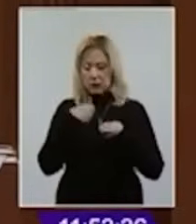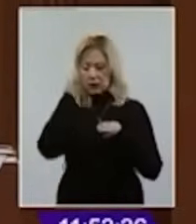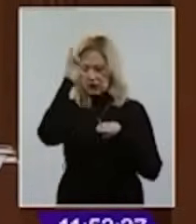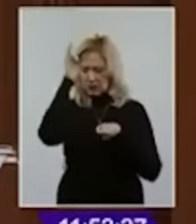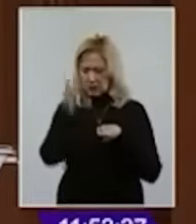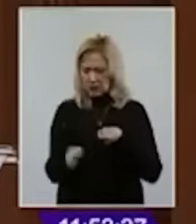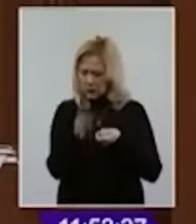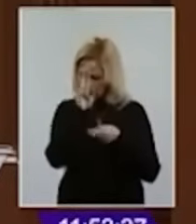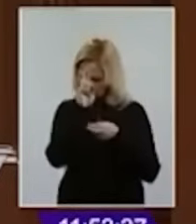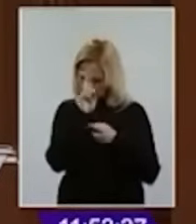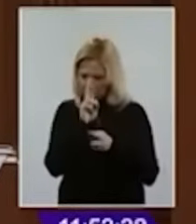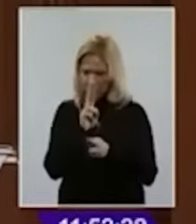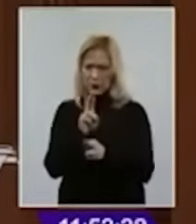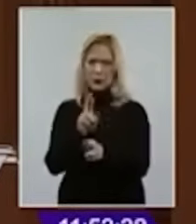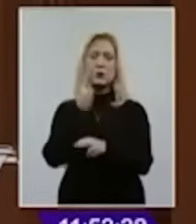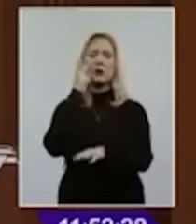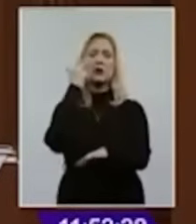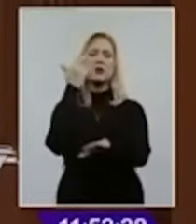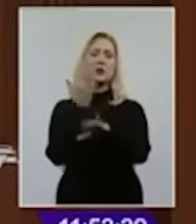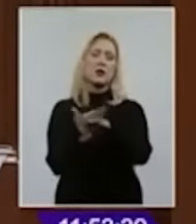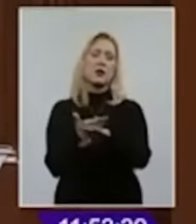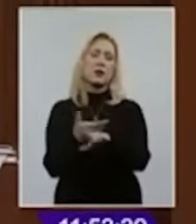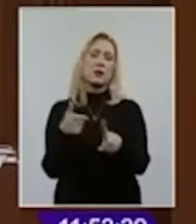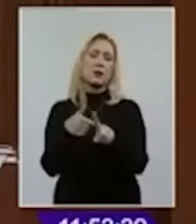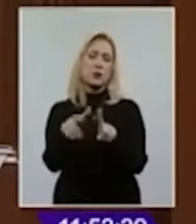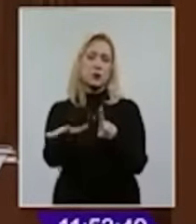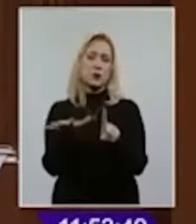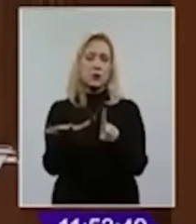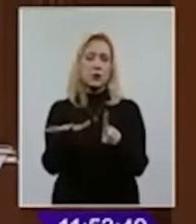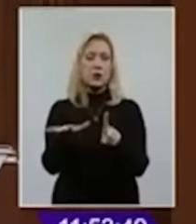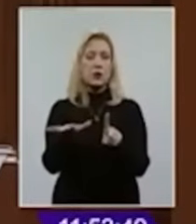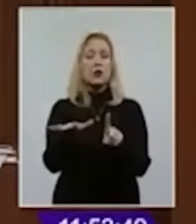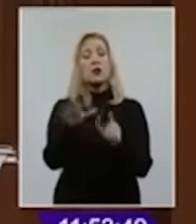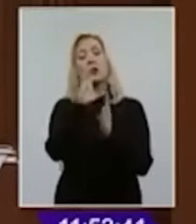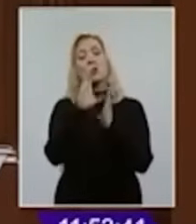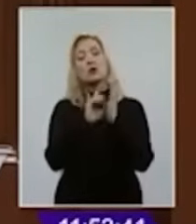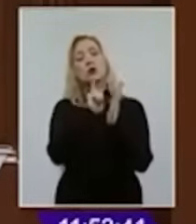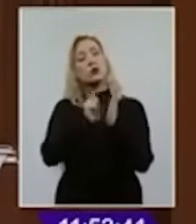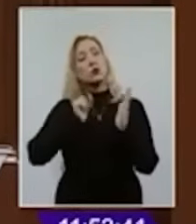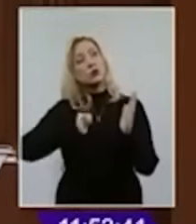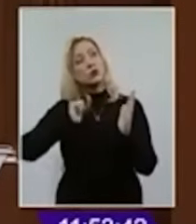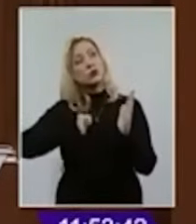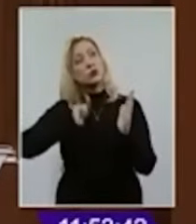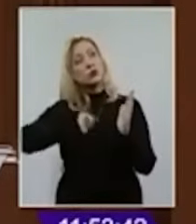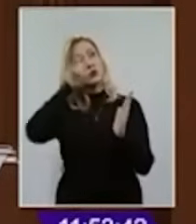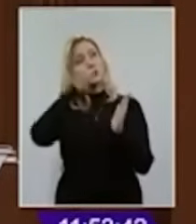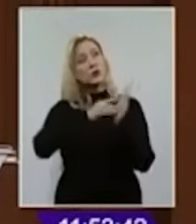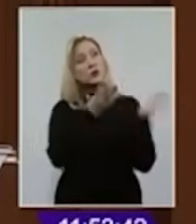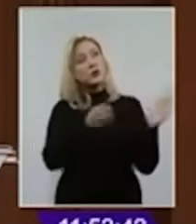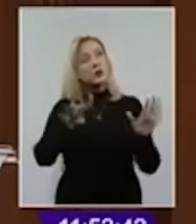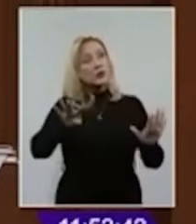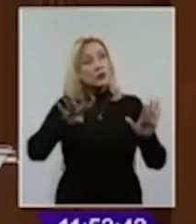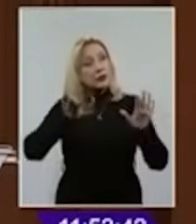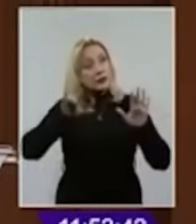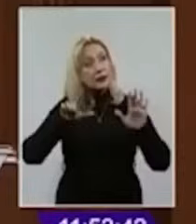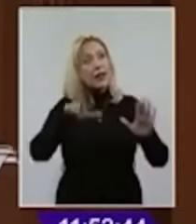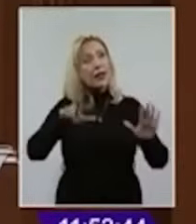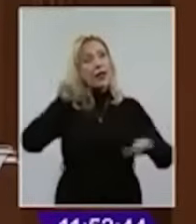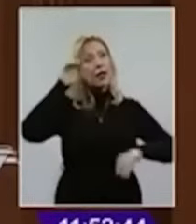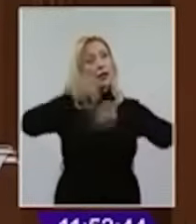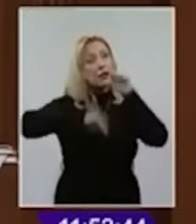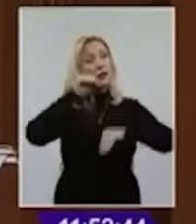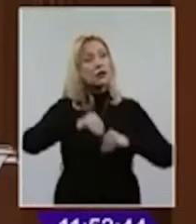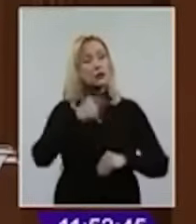que merece. Los sabios constituyentes de 1917 nos dieron lecciones que duran